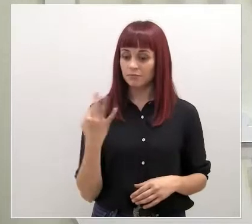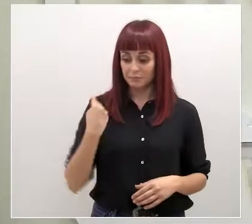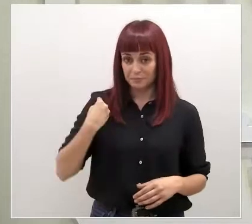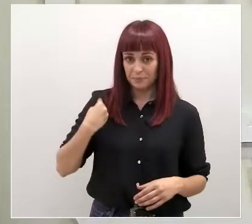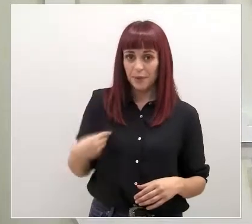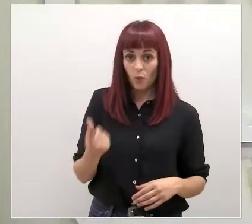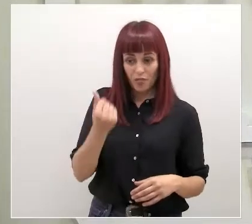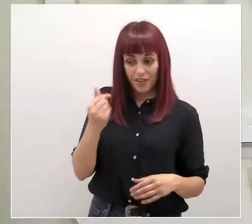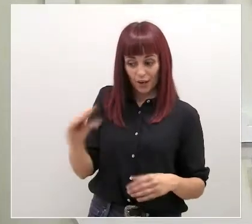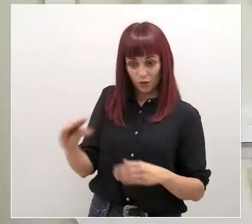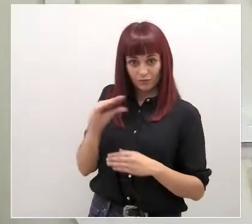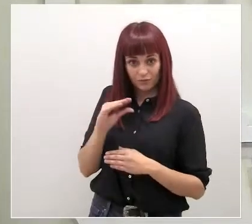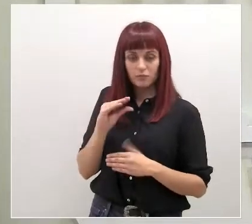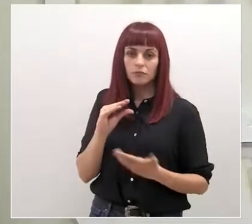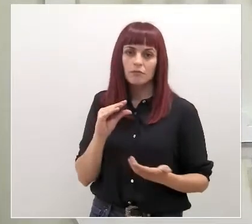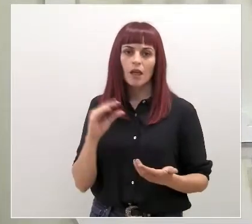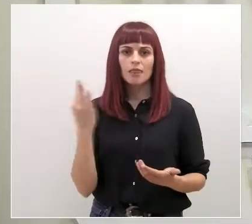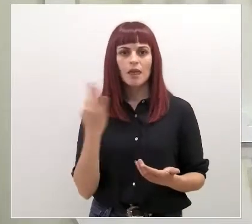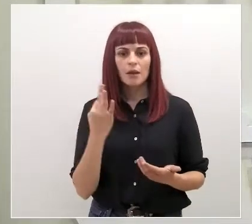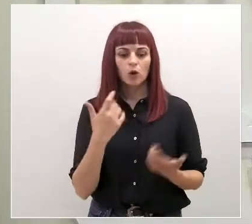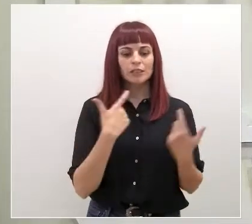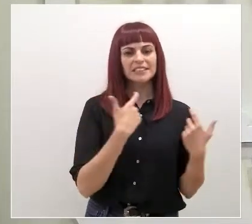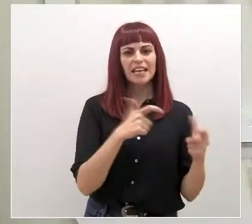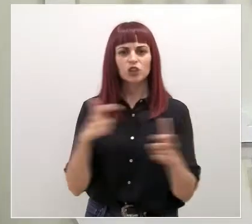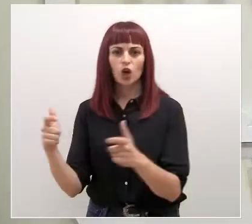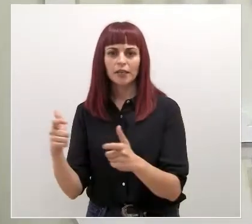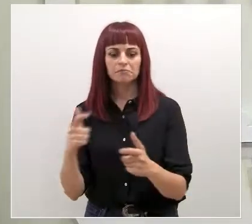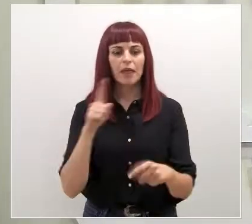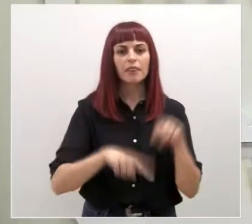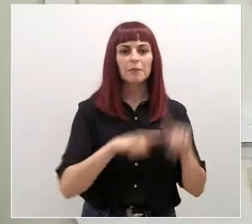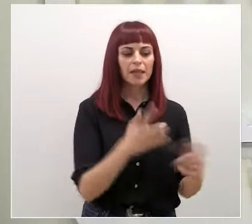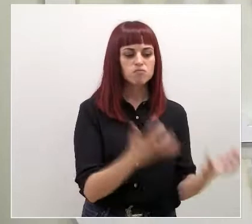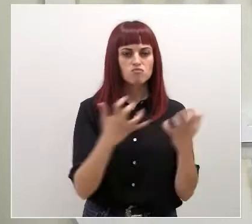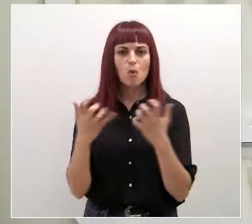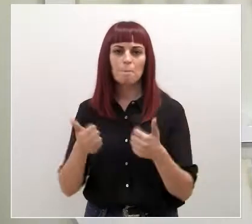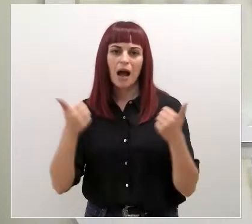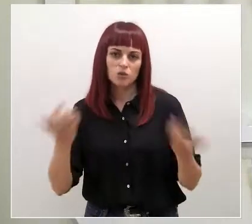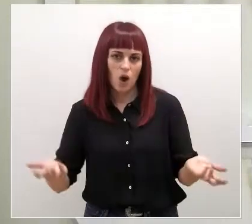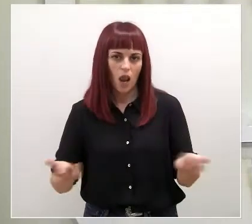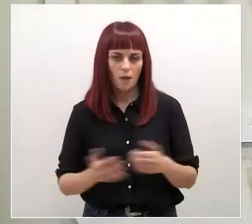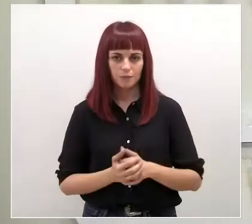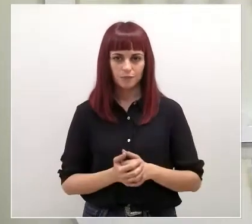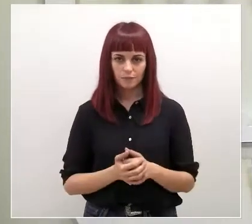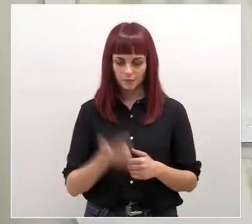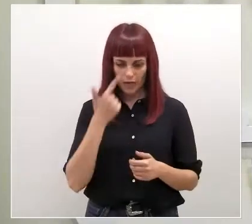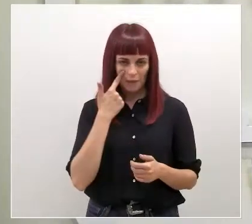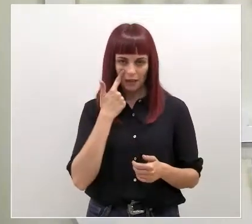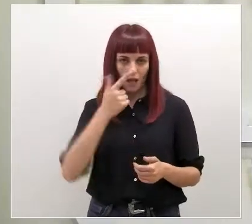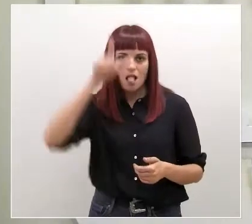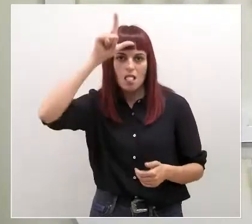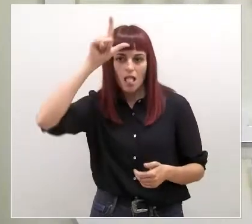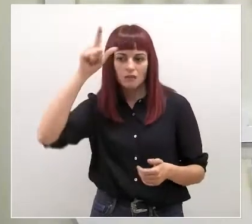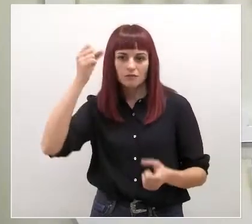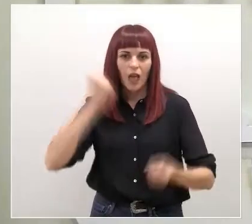mismo dinero las que ampliemos los sectores que son beneficiarios. No hay que ser Nobel en economía para darse